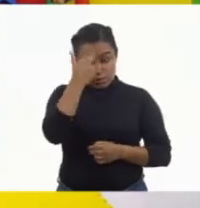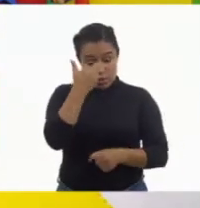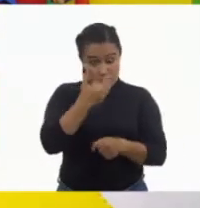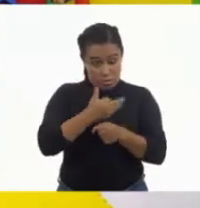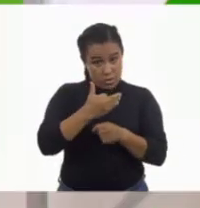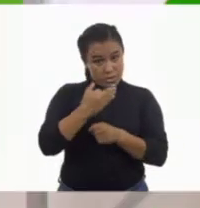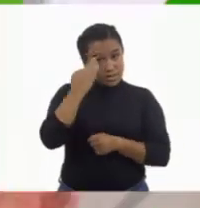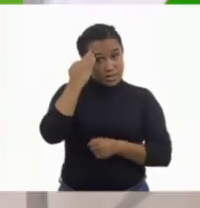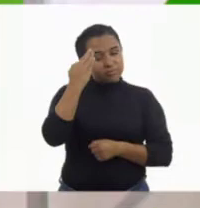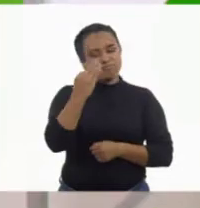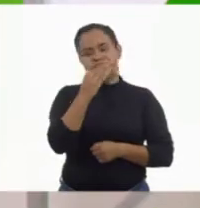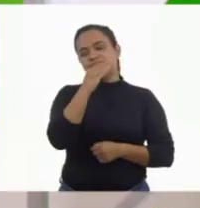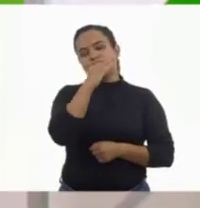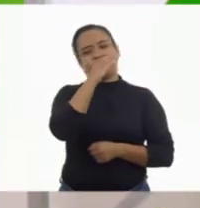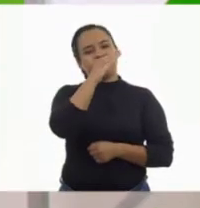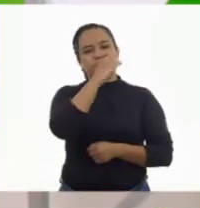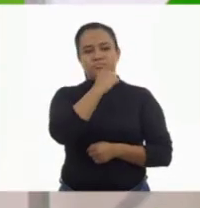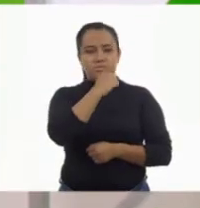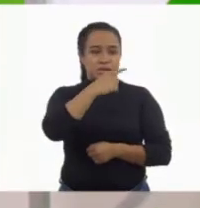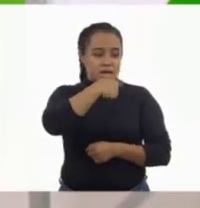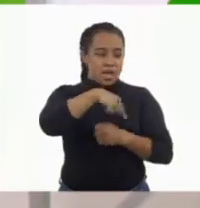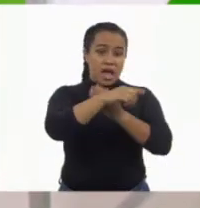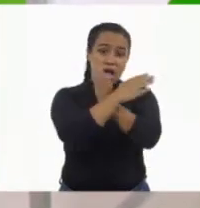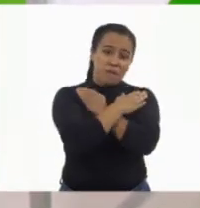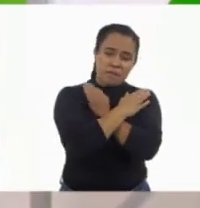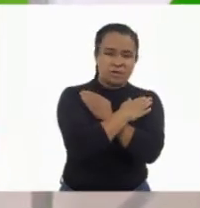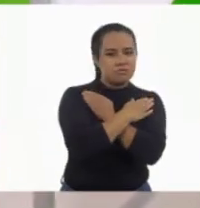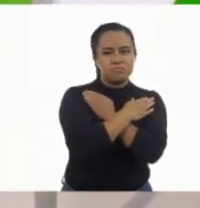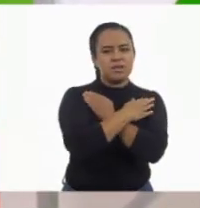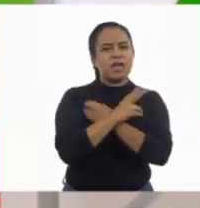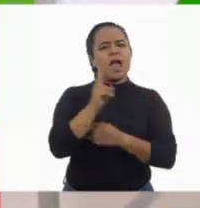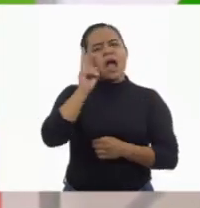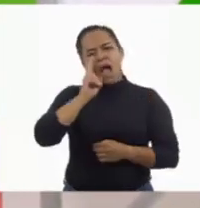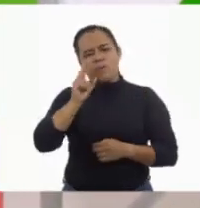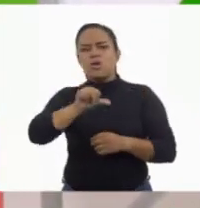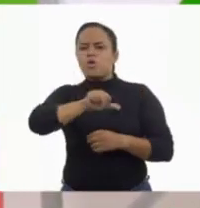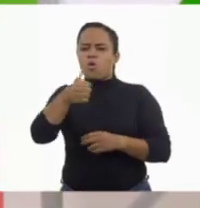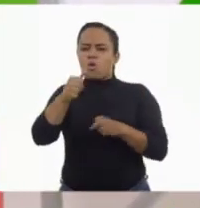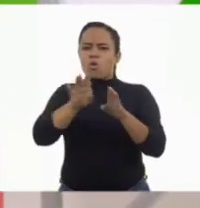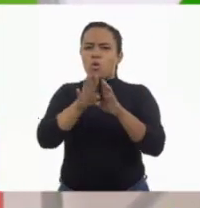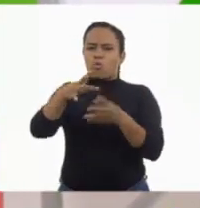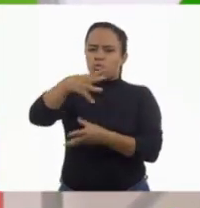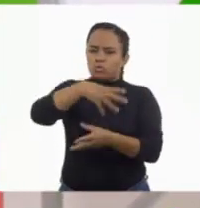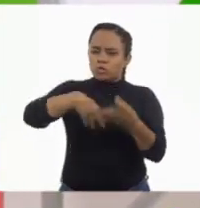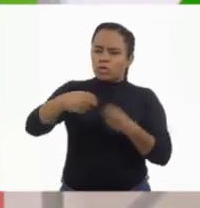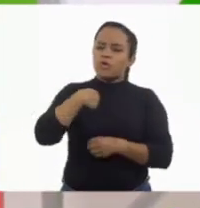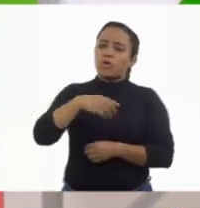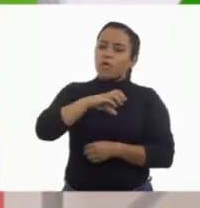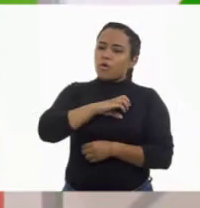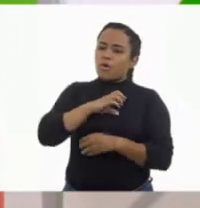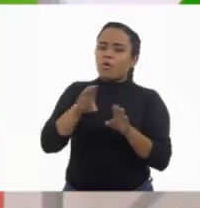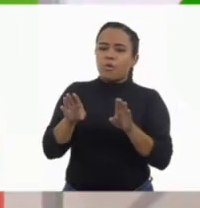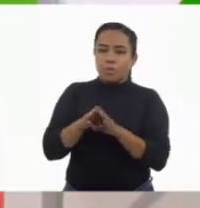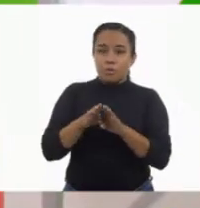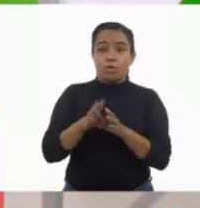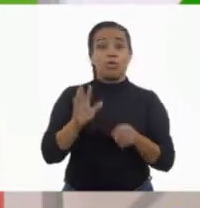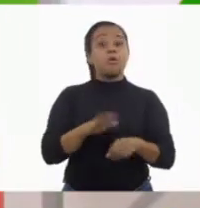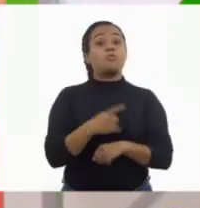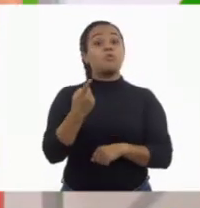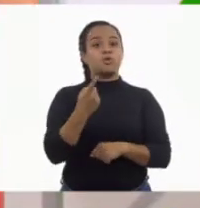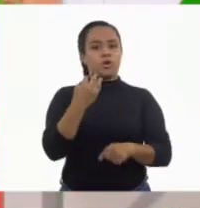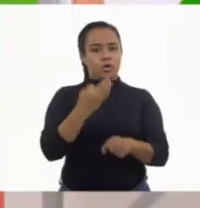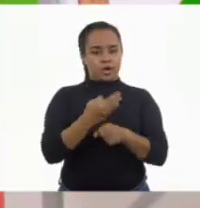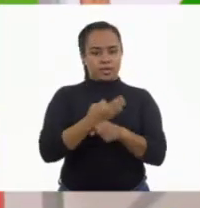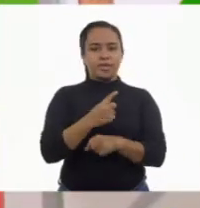estos momentos no podemos darnos abrazos. Hay que buscar otras formas de demostrar nuestro afecto, porque ahorita es